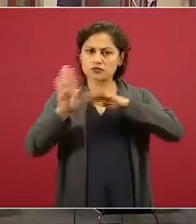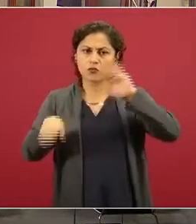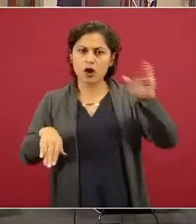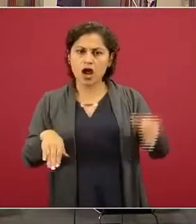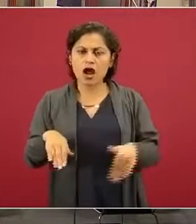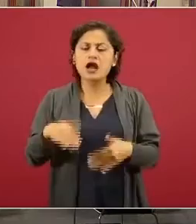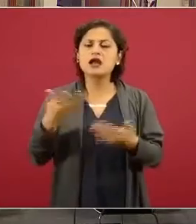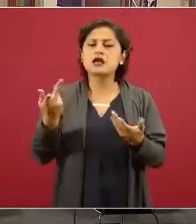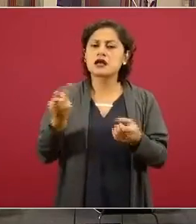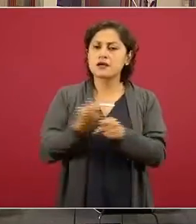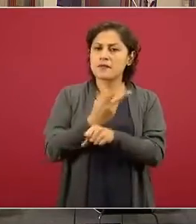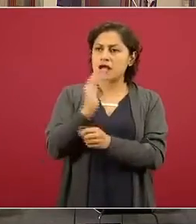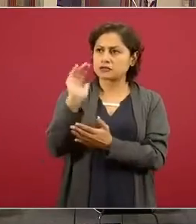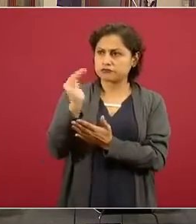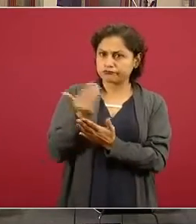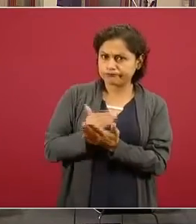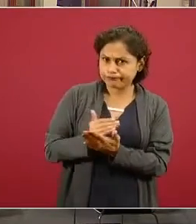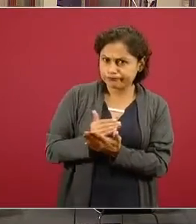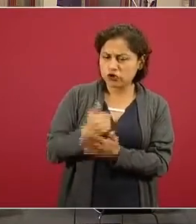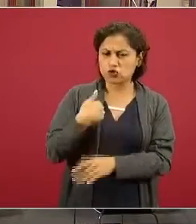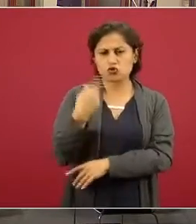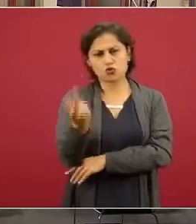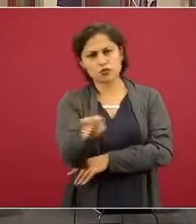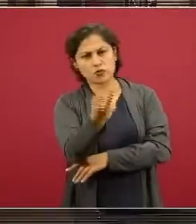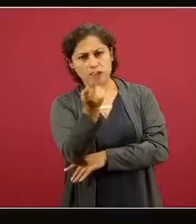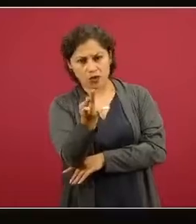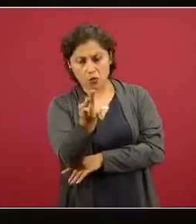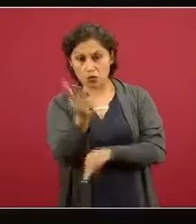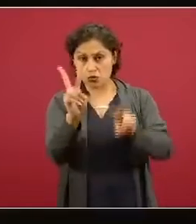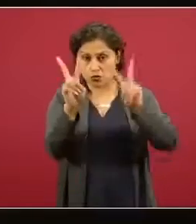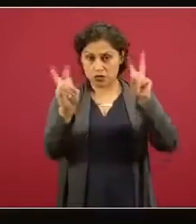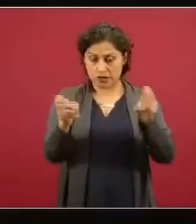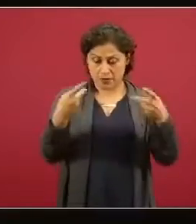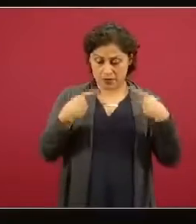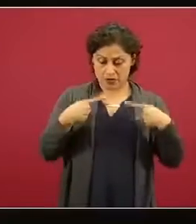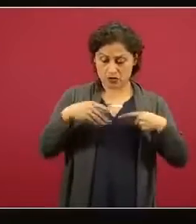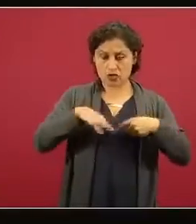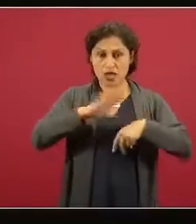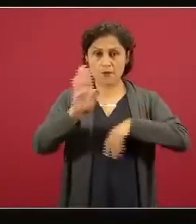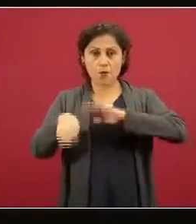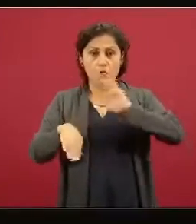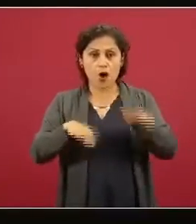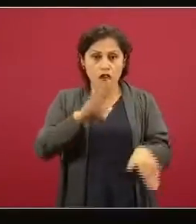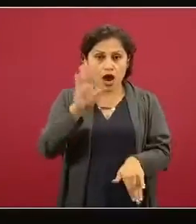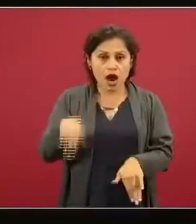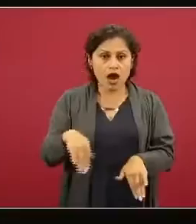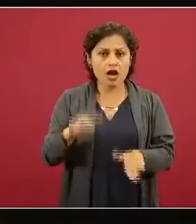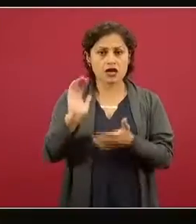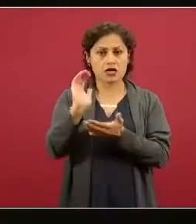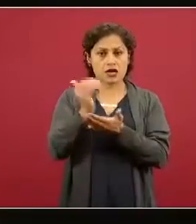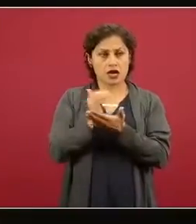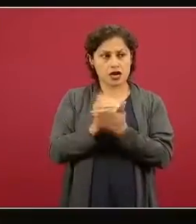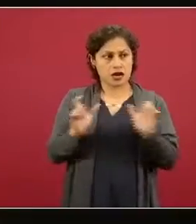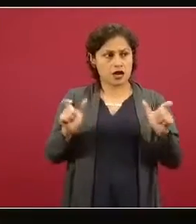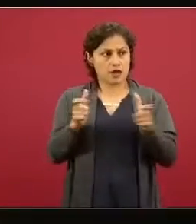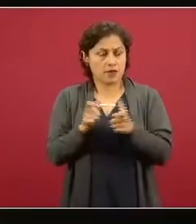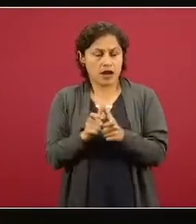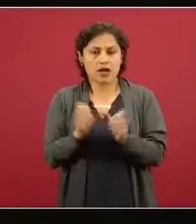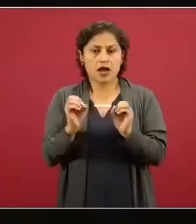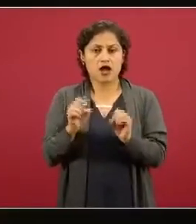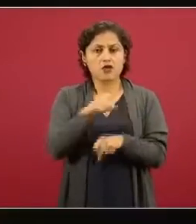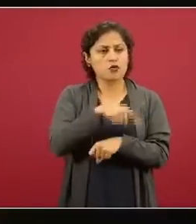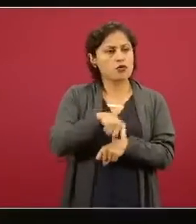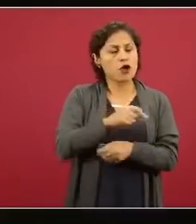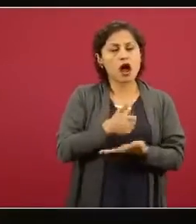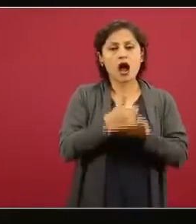Si la letalidad está bajando de la enfermedad o son los meses de atenderla lo que haya ayudado o por a qué se